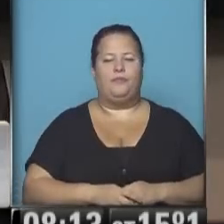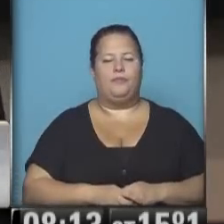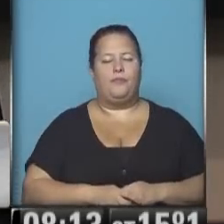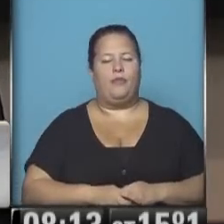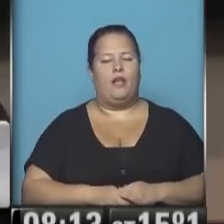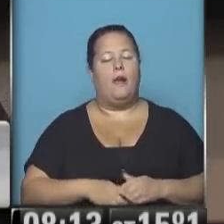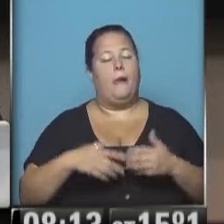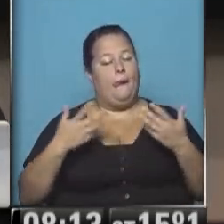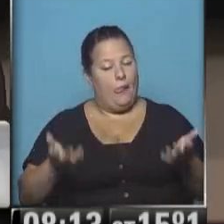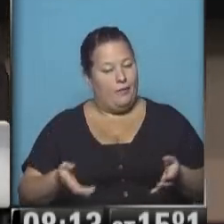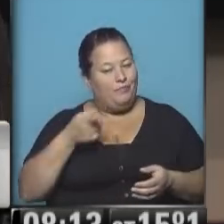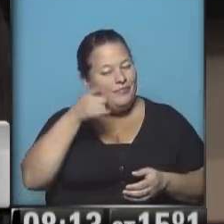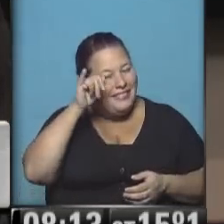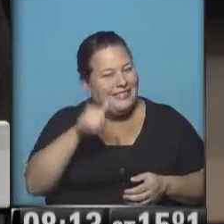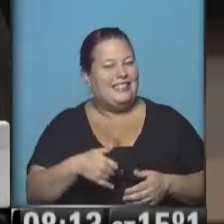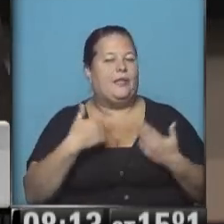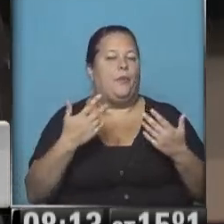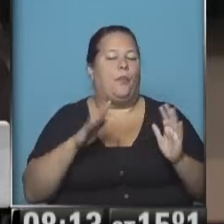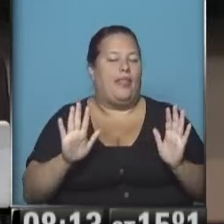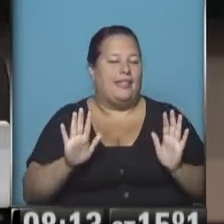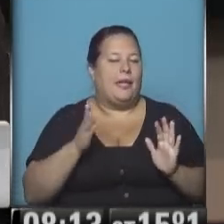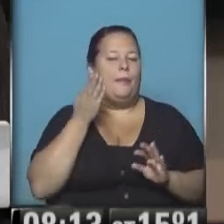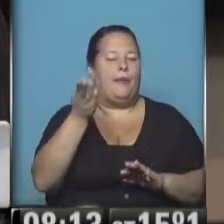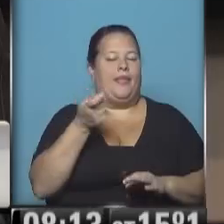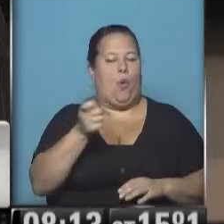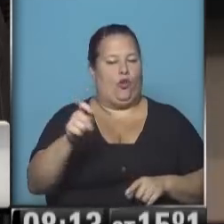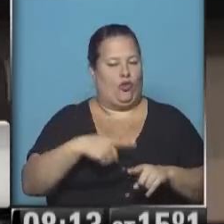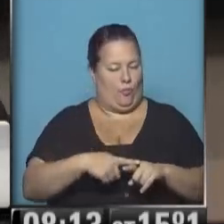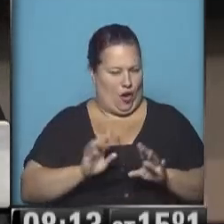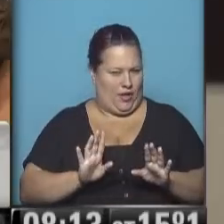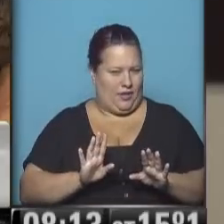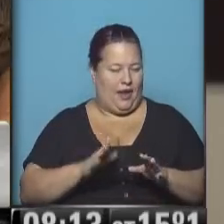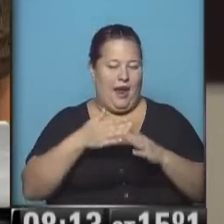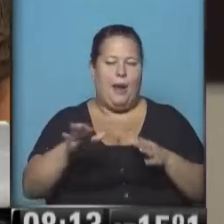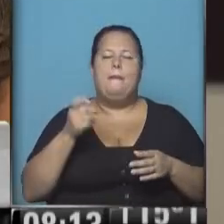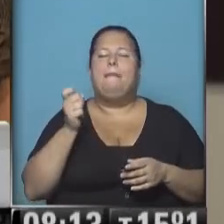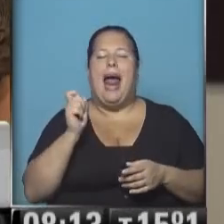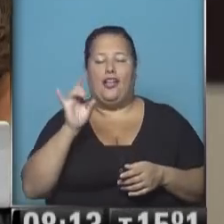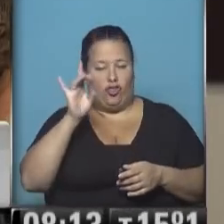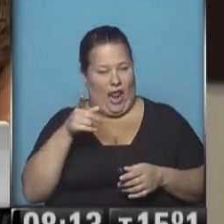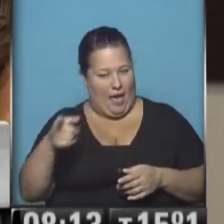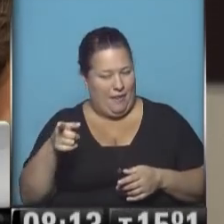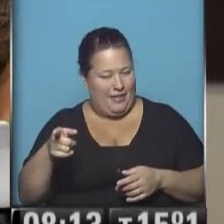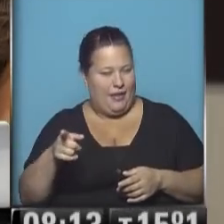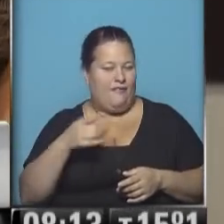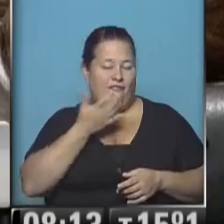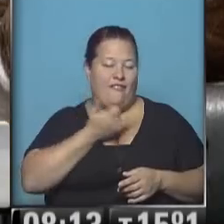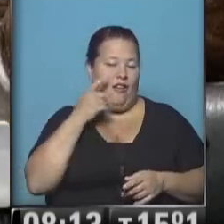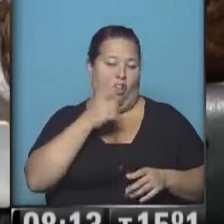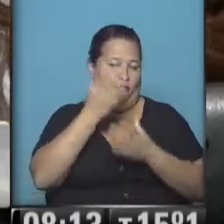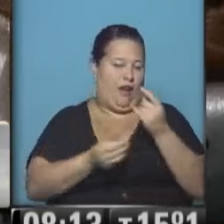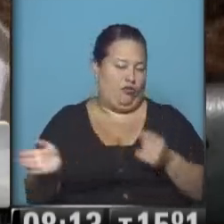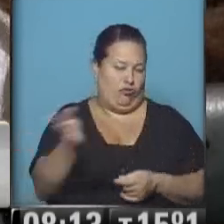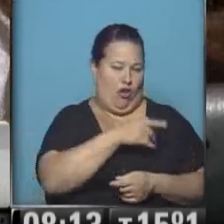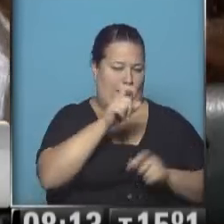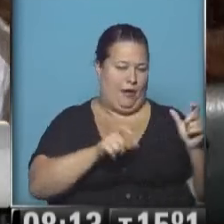Entonces ahí sí puede haber un pedido de juicio político a partir no Acá hay un error de todos los